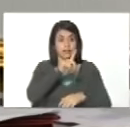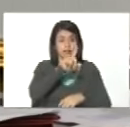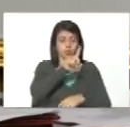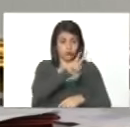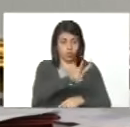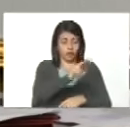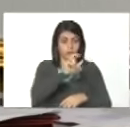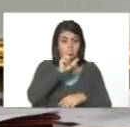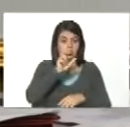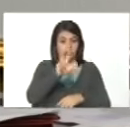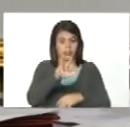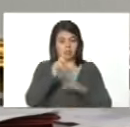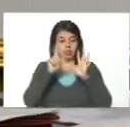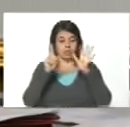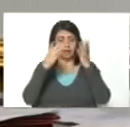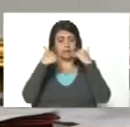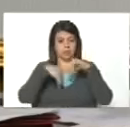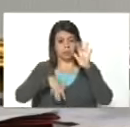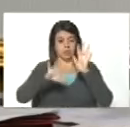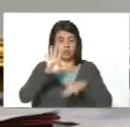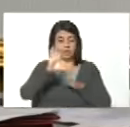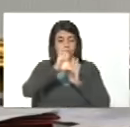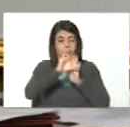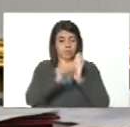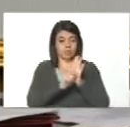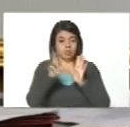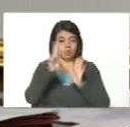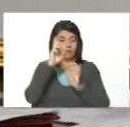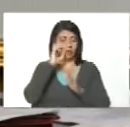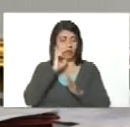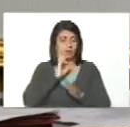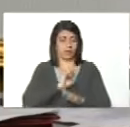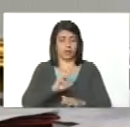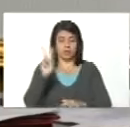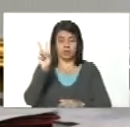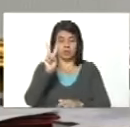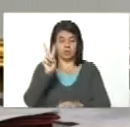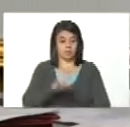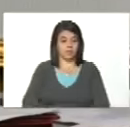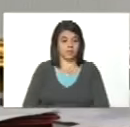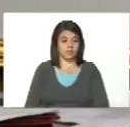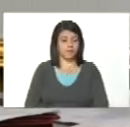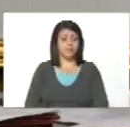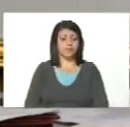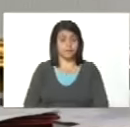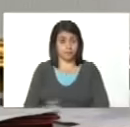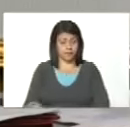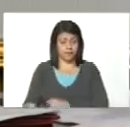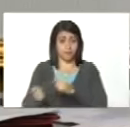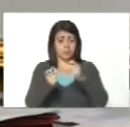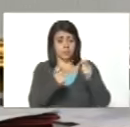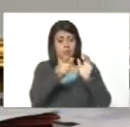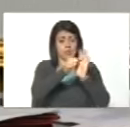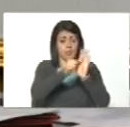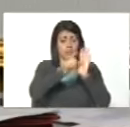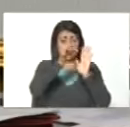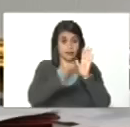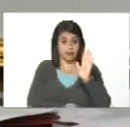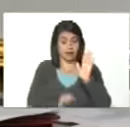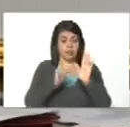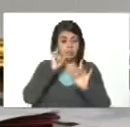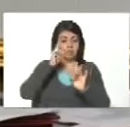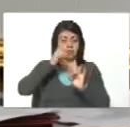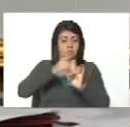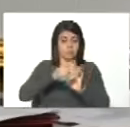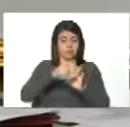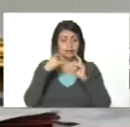y 236, numeral 15 de la Constitución de la República Bolivariana de Venezuela. Se remite a la Gaceta Oficial a los fines